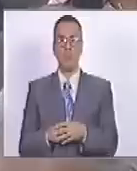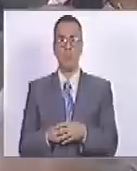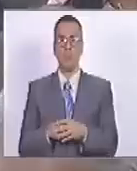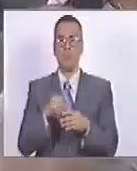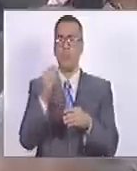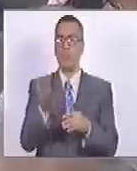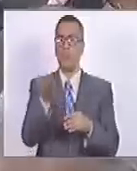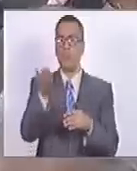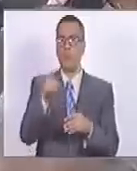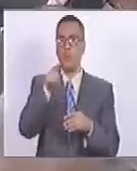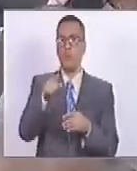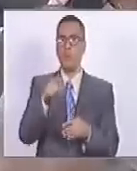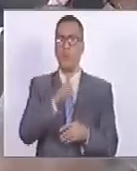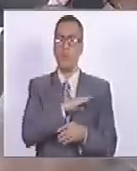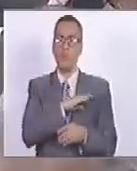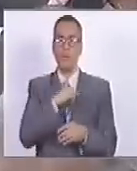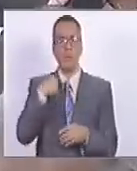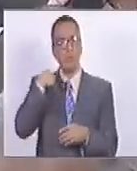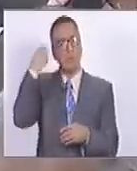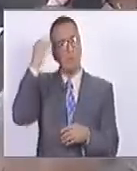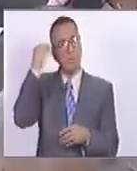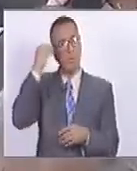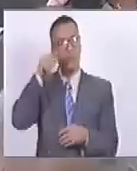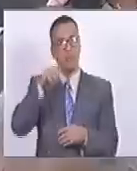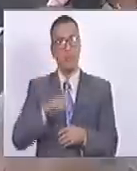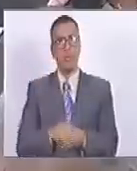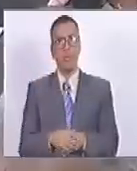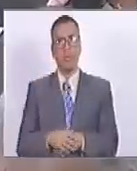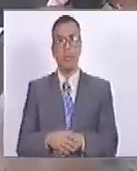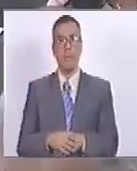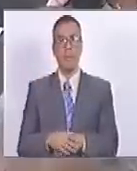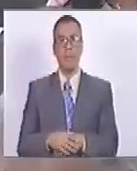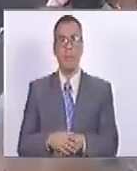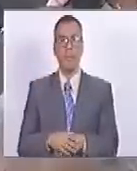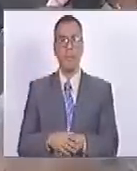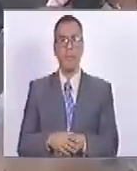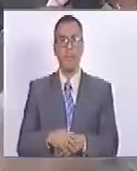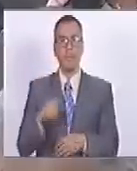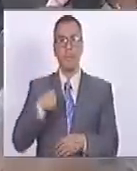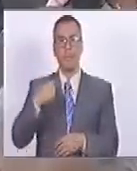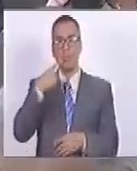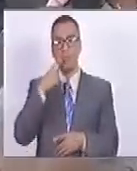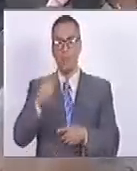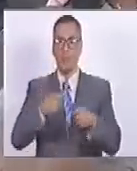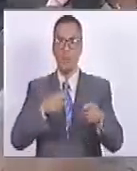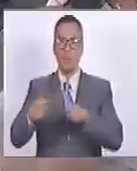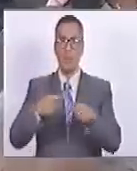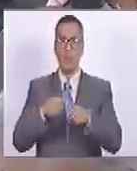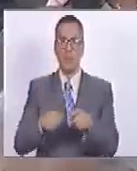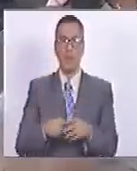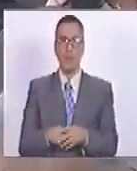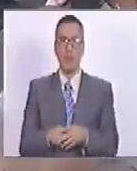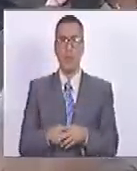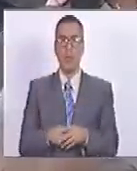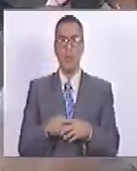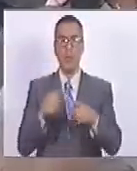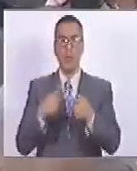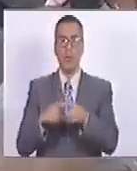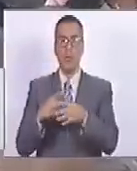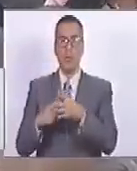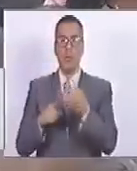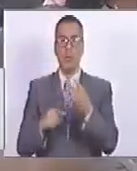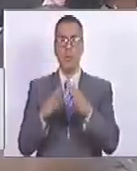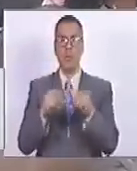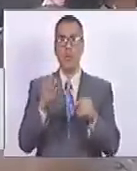sumamente importante, a mi juicio, porque es tal vez el movimiento de diversidad es